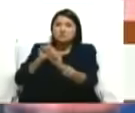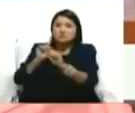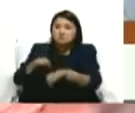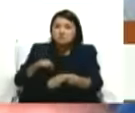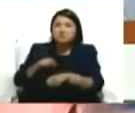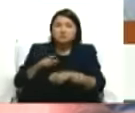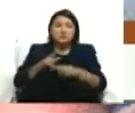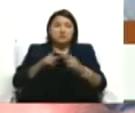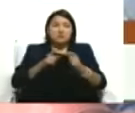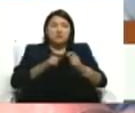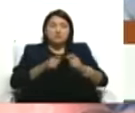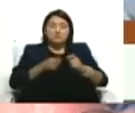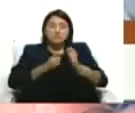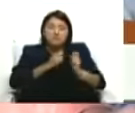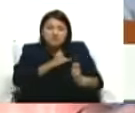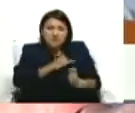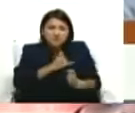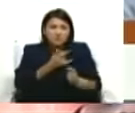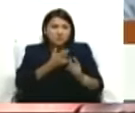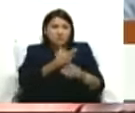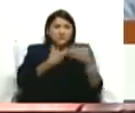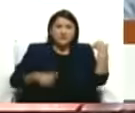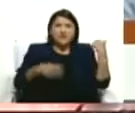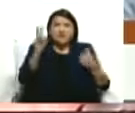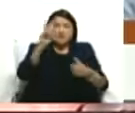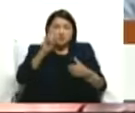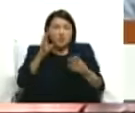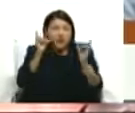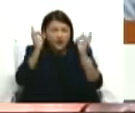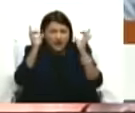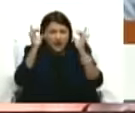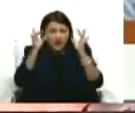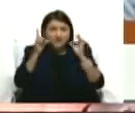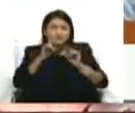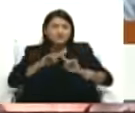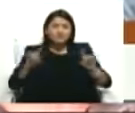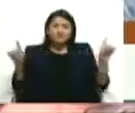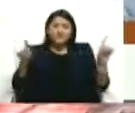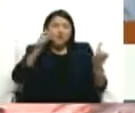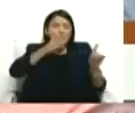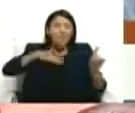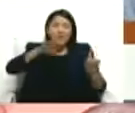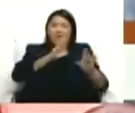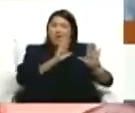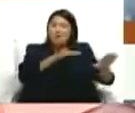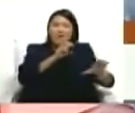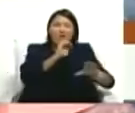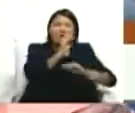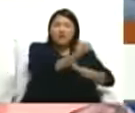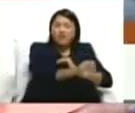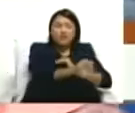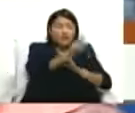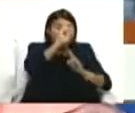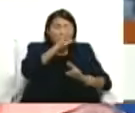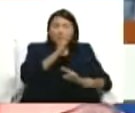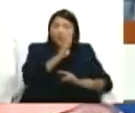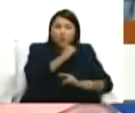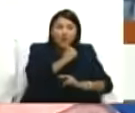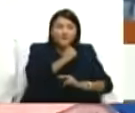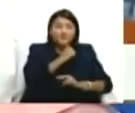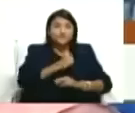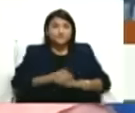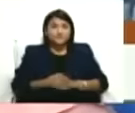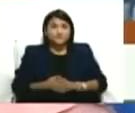presidentes o presidentas de Venezuela, pero que no gozan del favor, del respeto y del amor del